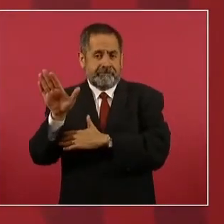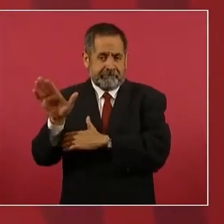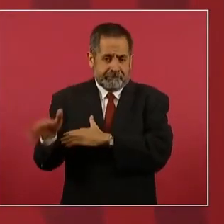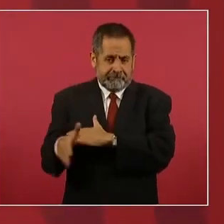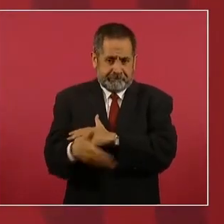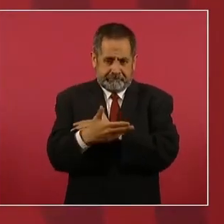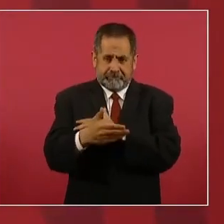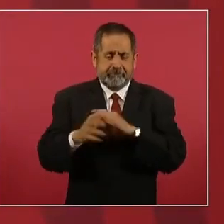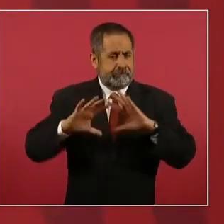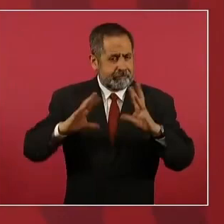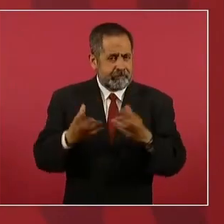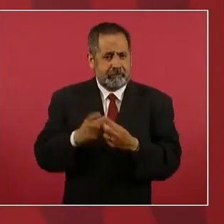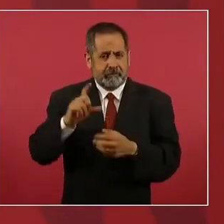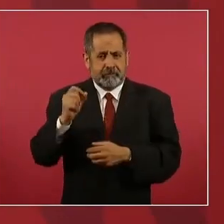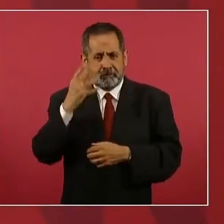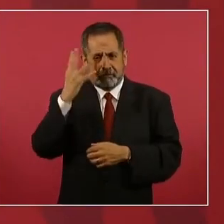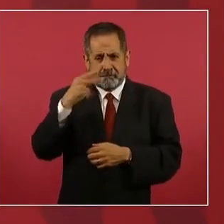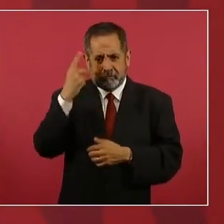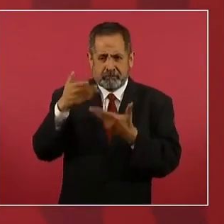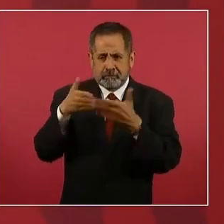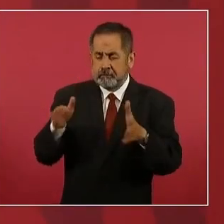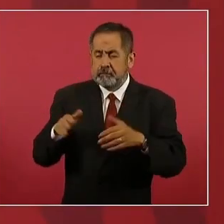también para fines de semana,